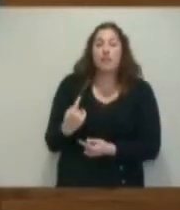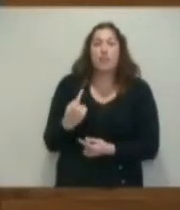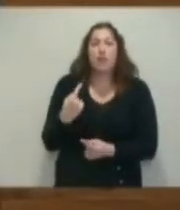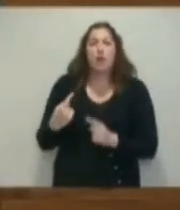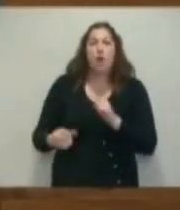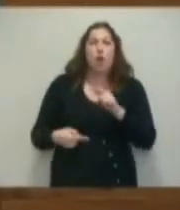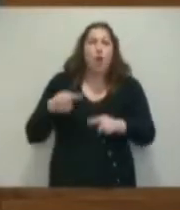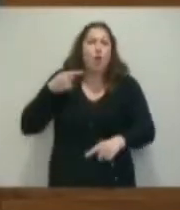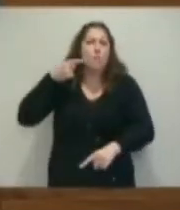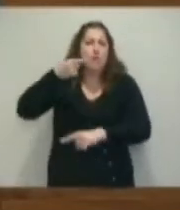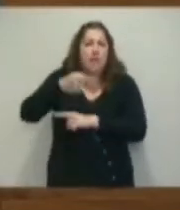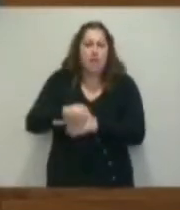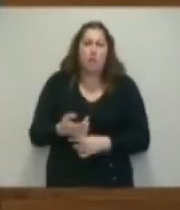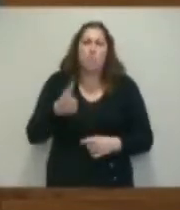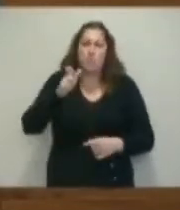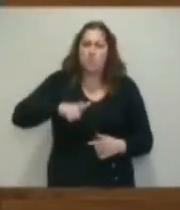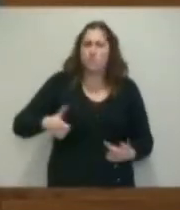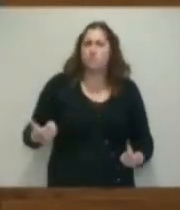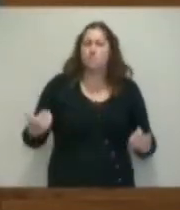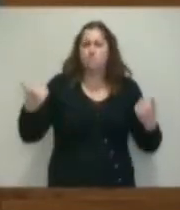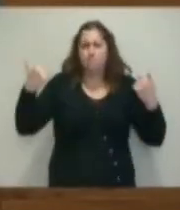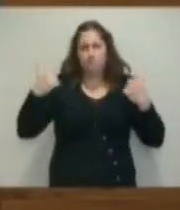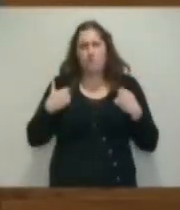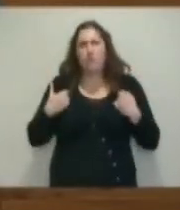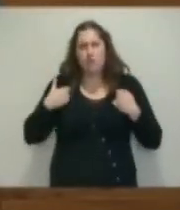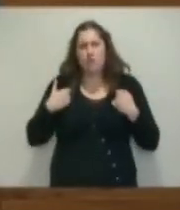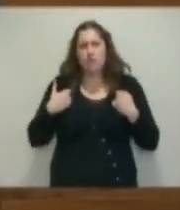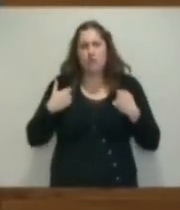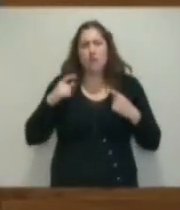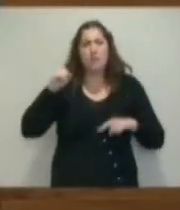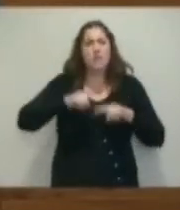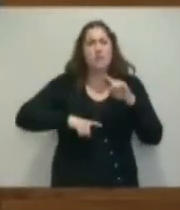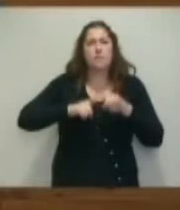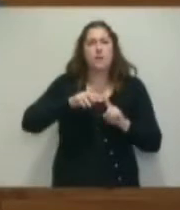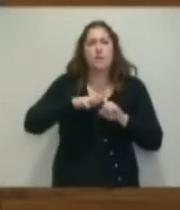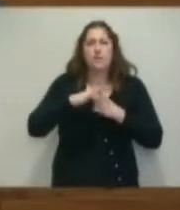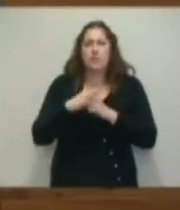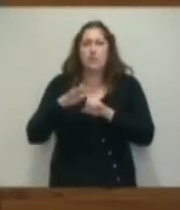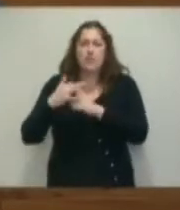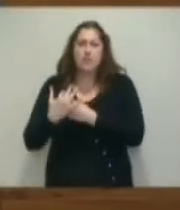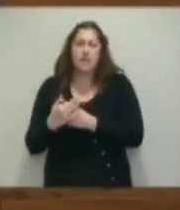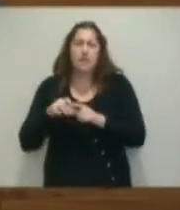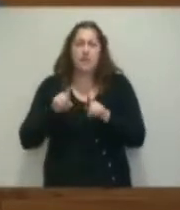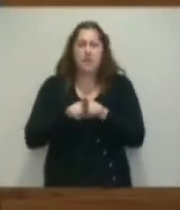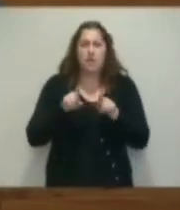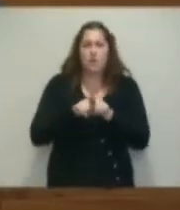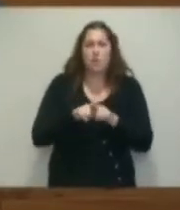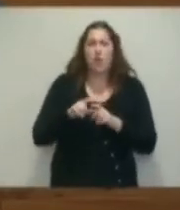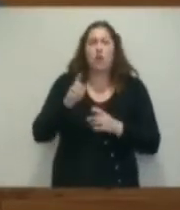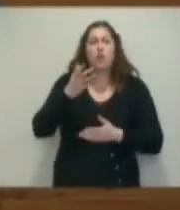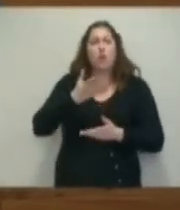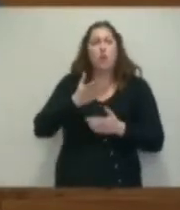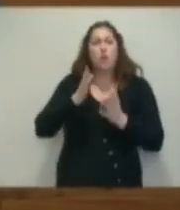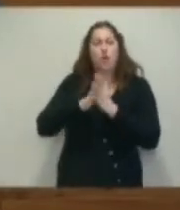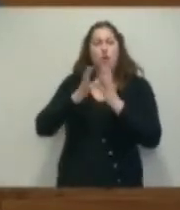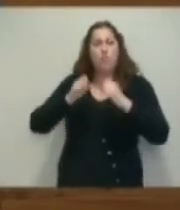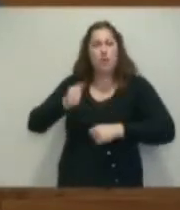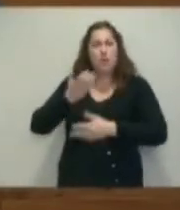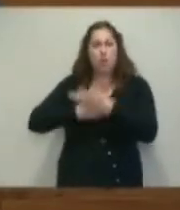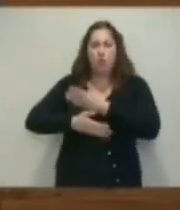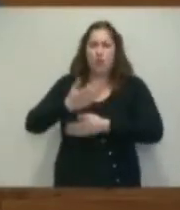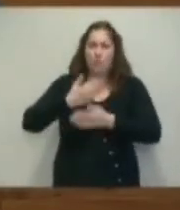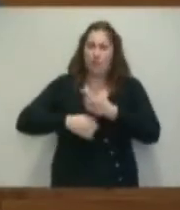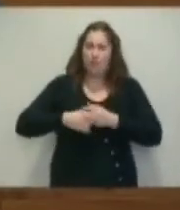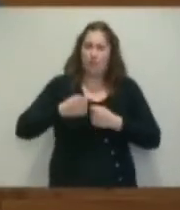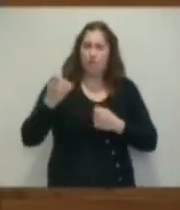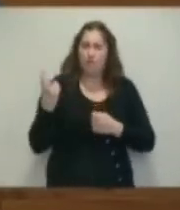por el órgano administrativo competente de determinar en cada caso las incidencias que concurran en la ejecución de los convenios de colaboración litigiosos, con